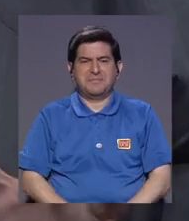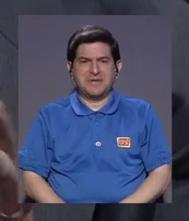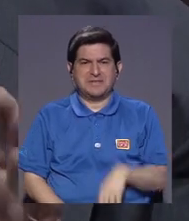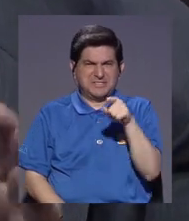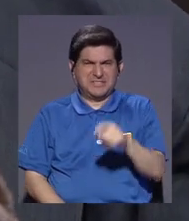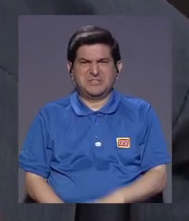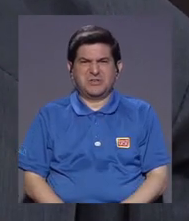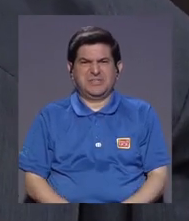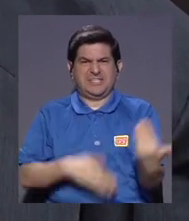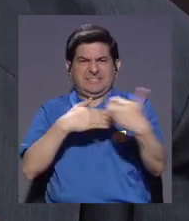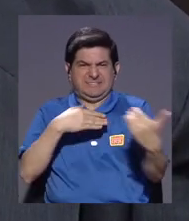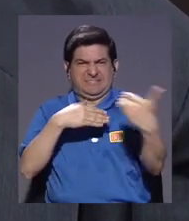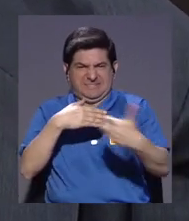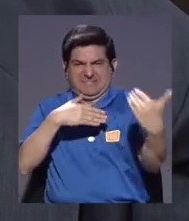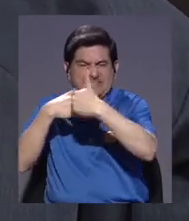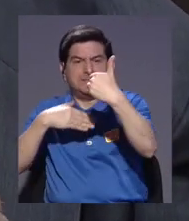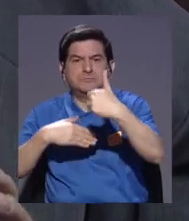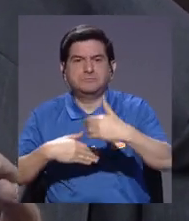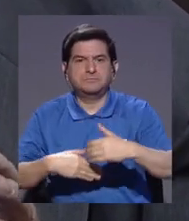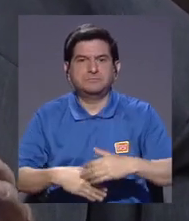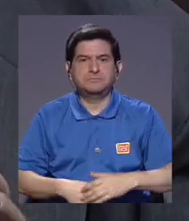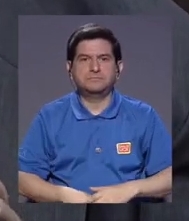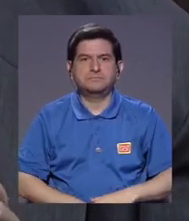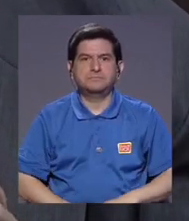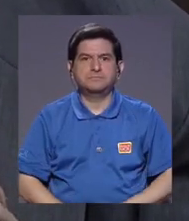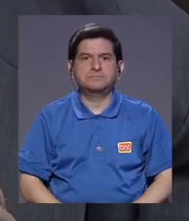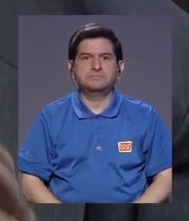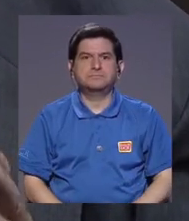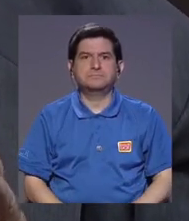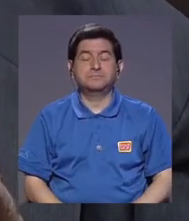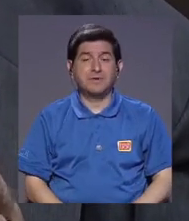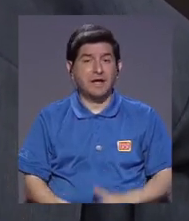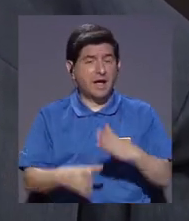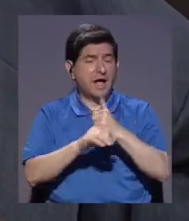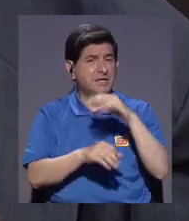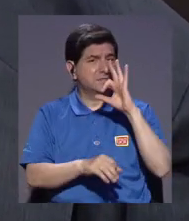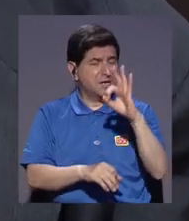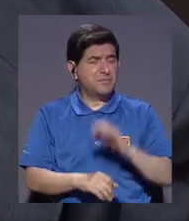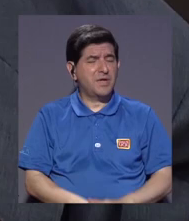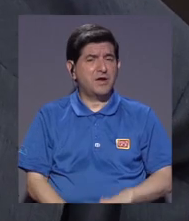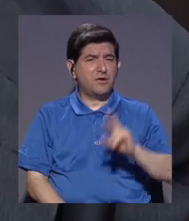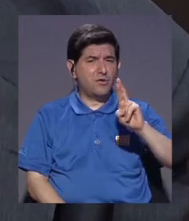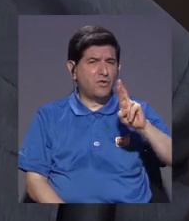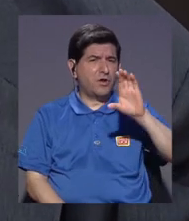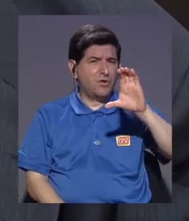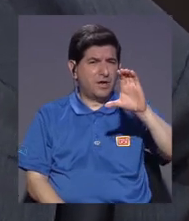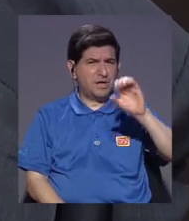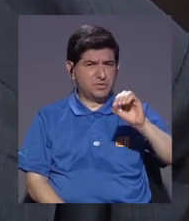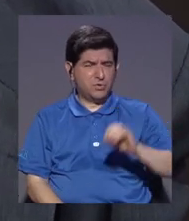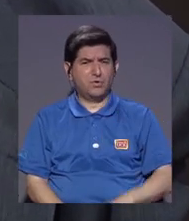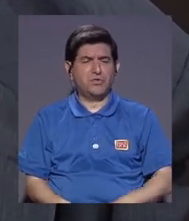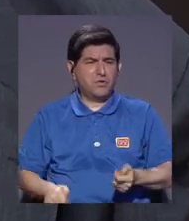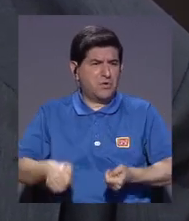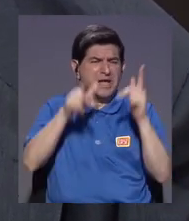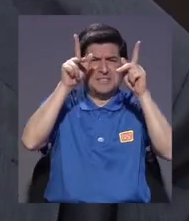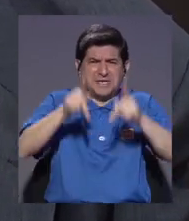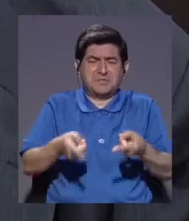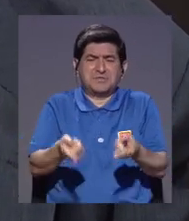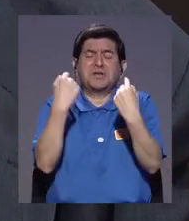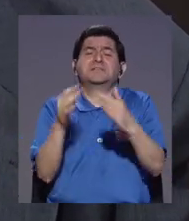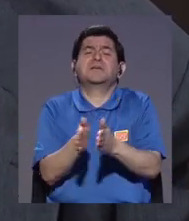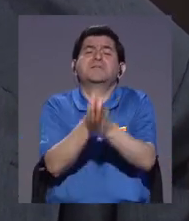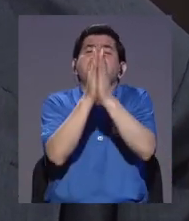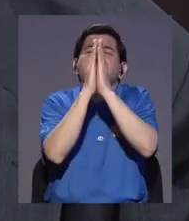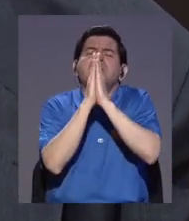filipino entonces y subiendo no lo digo en echar aquellos cartas que